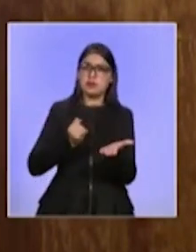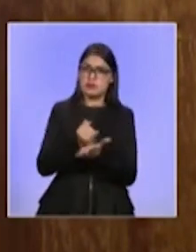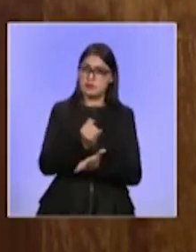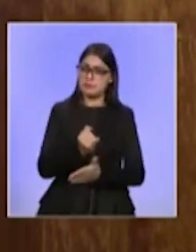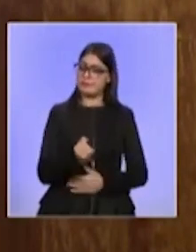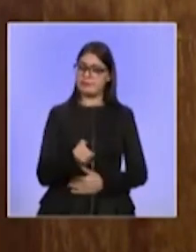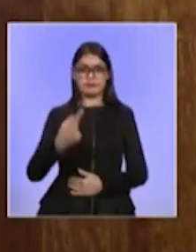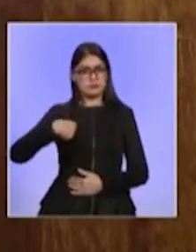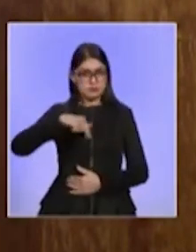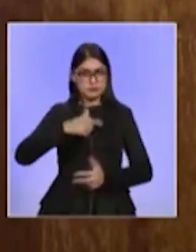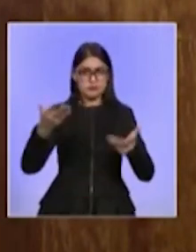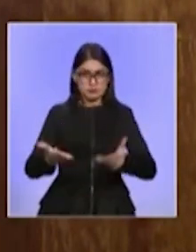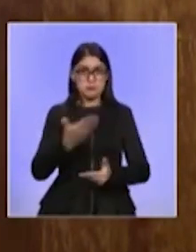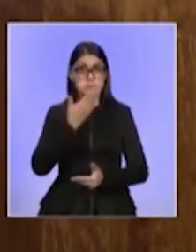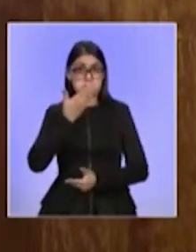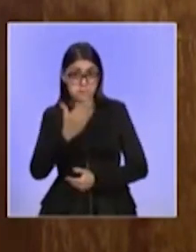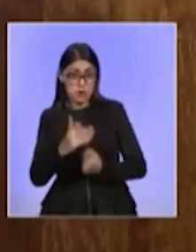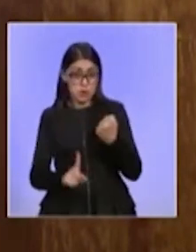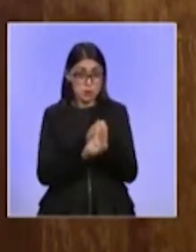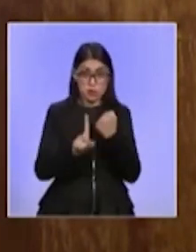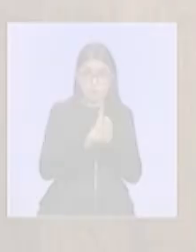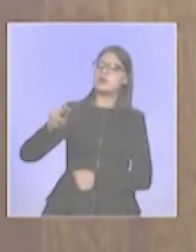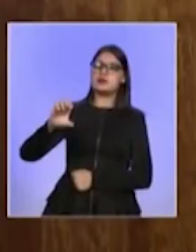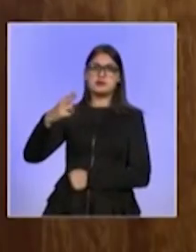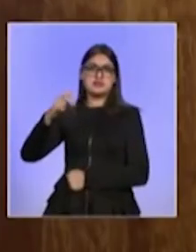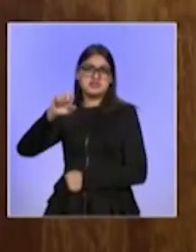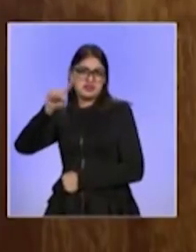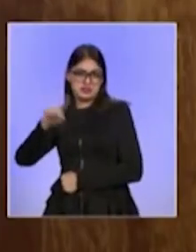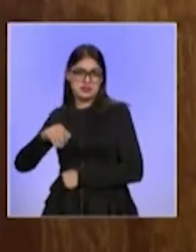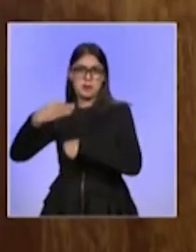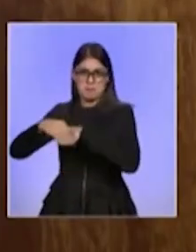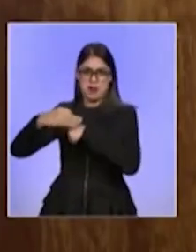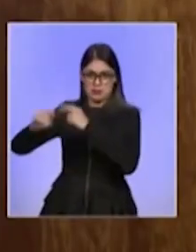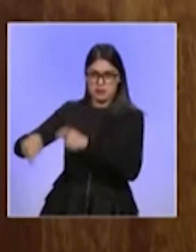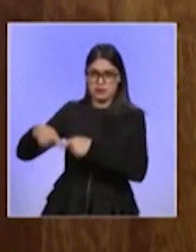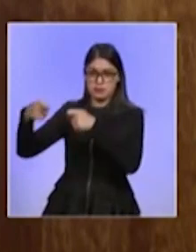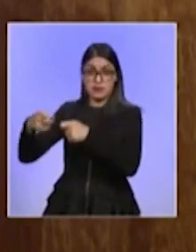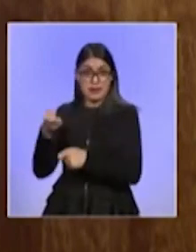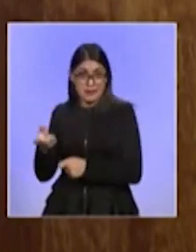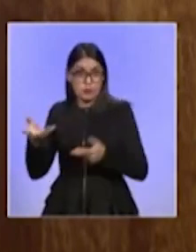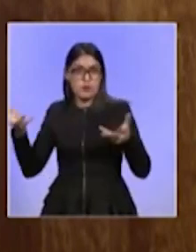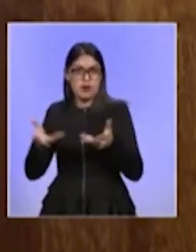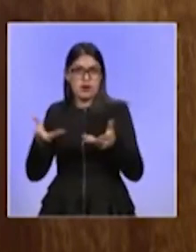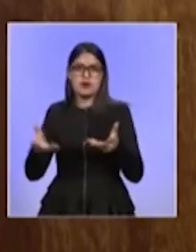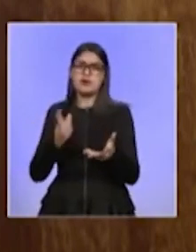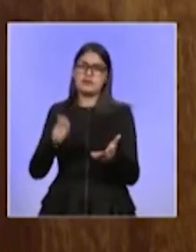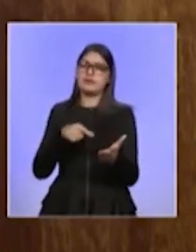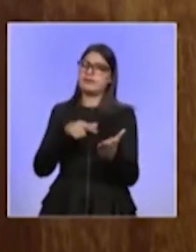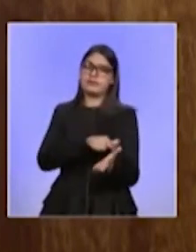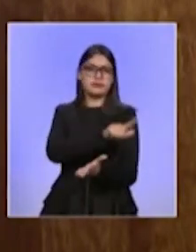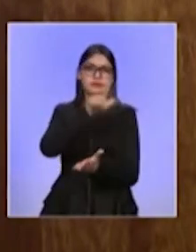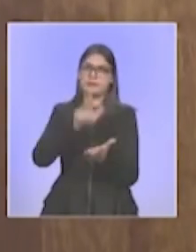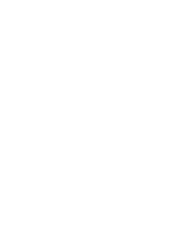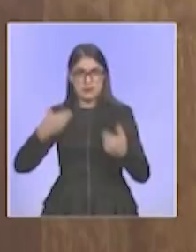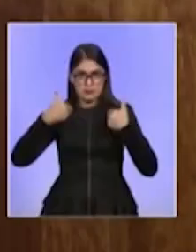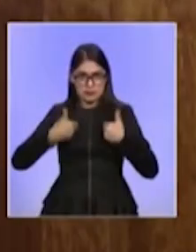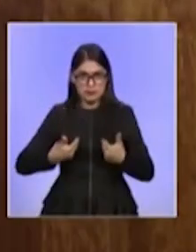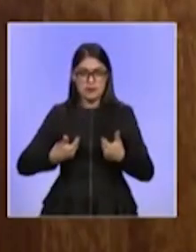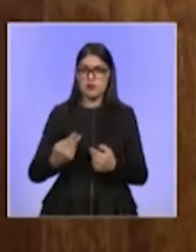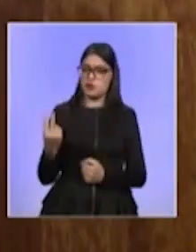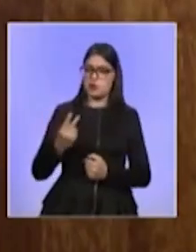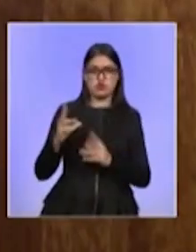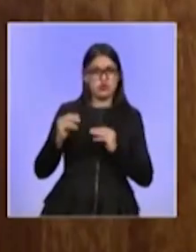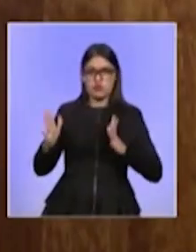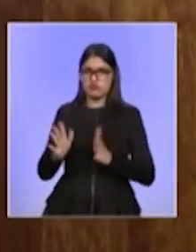constitucional se solventan las diferencias constituye el ejercicio ilícito de funciones es